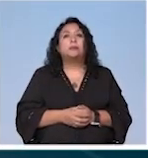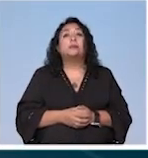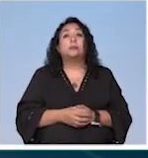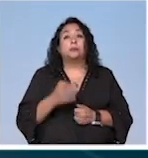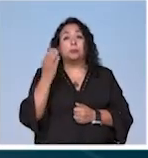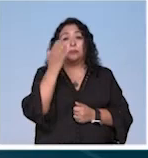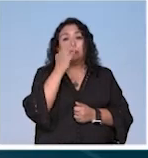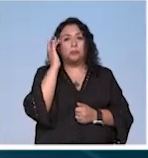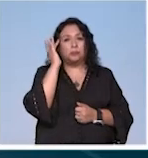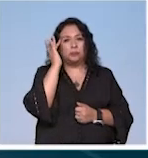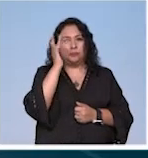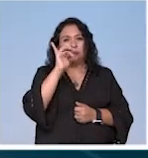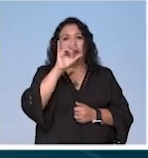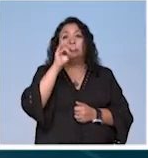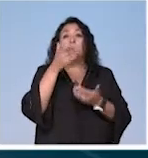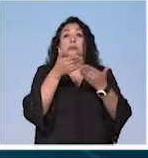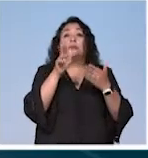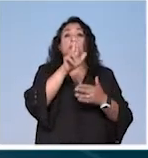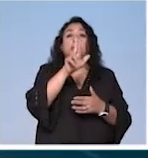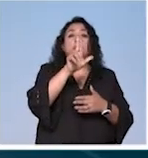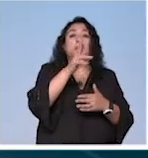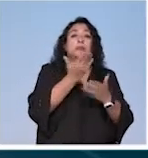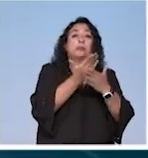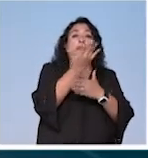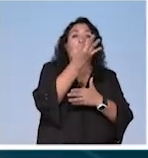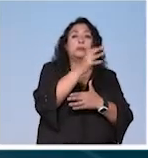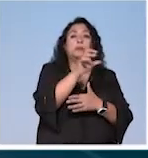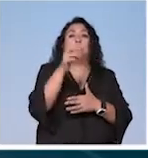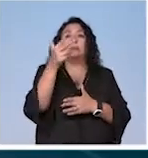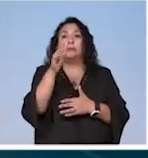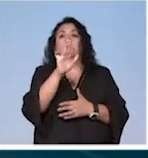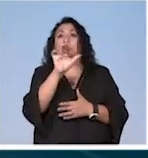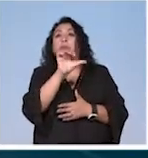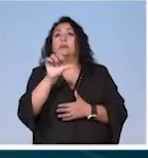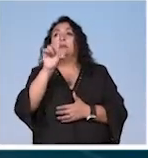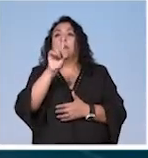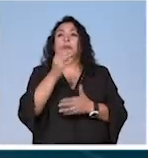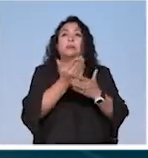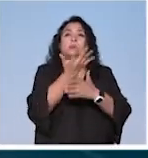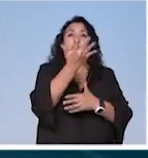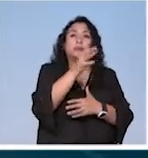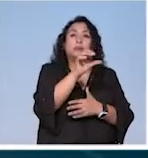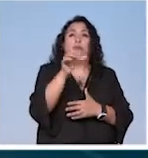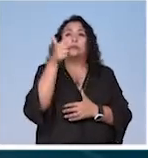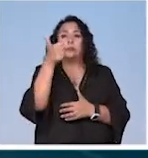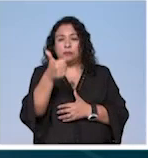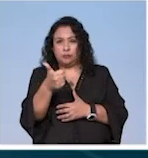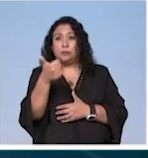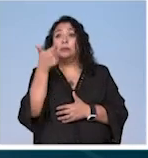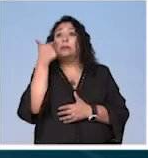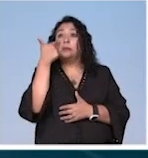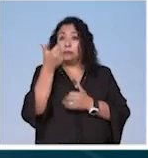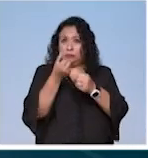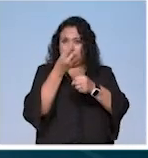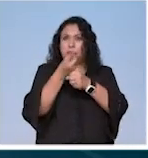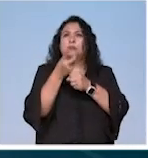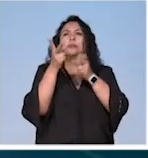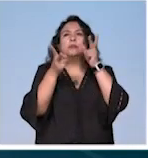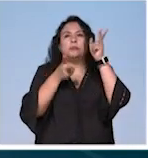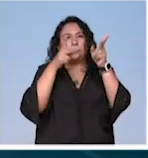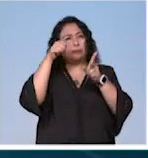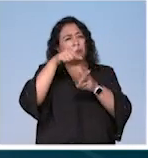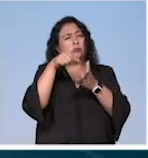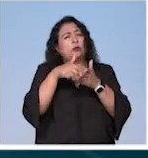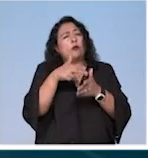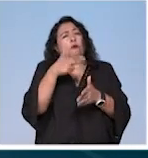El Colegio de San Ildefonso abre los martes de 10 a 8 y de miércoles a domingo de 10 a 6. No dejen pasar la oportunidad y visiten este